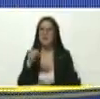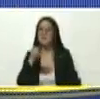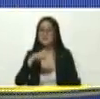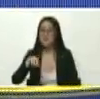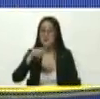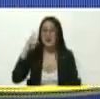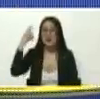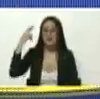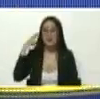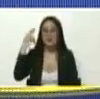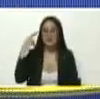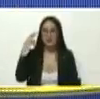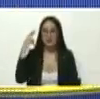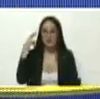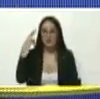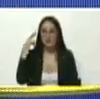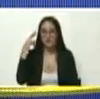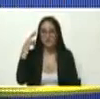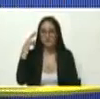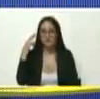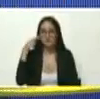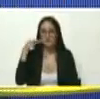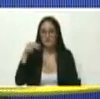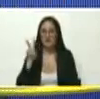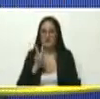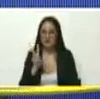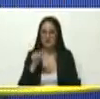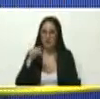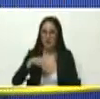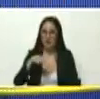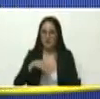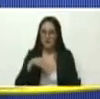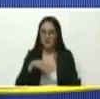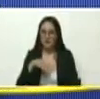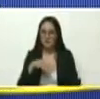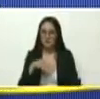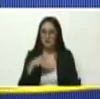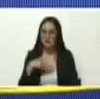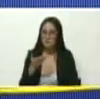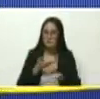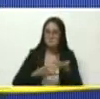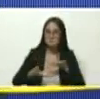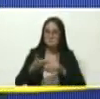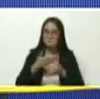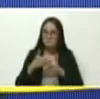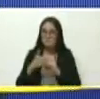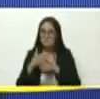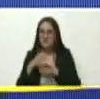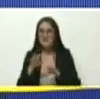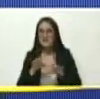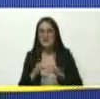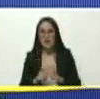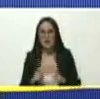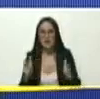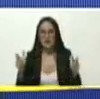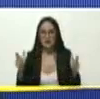hecho desde Venezuela, que hemos intercambiado con nuestro secretario